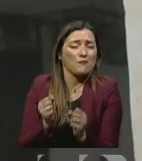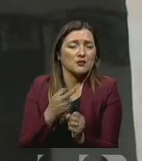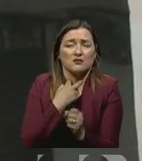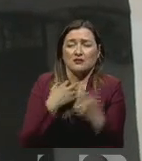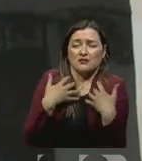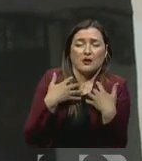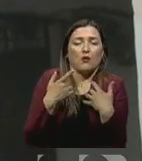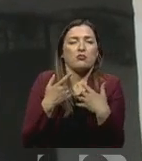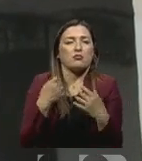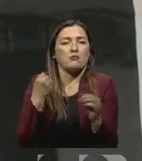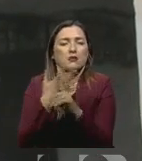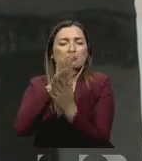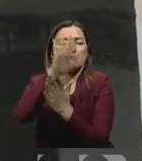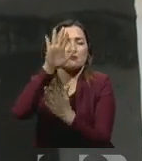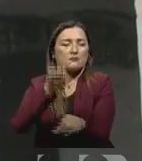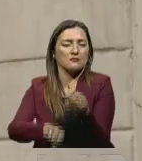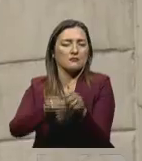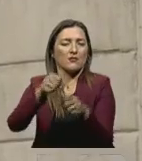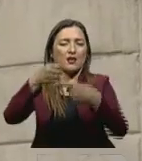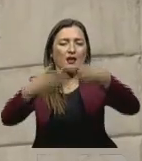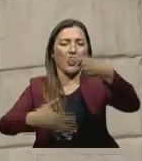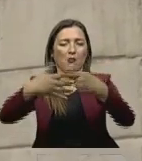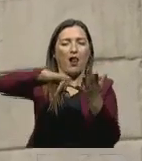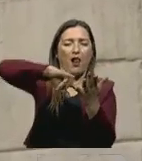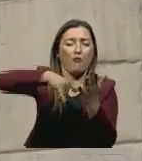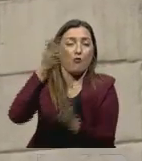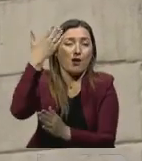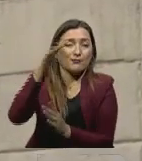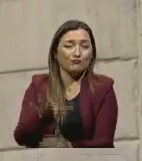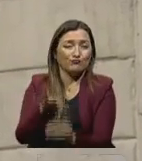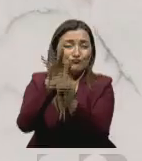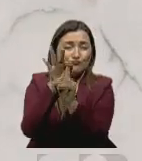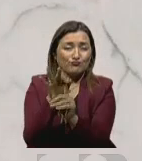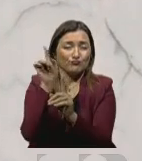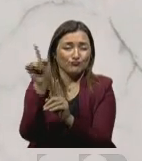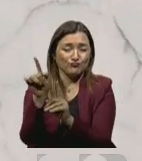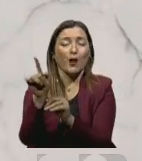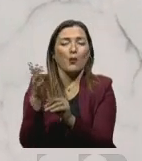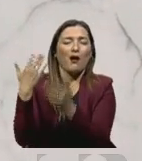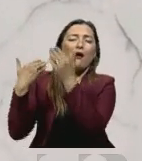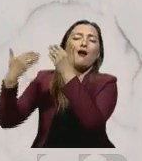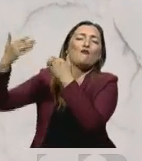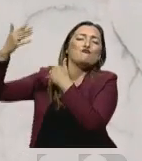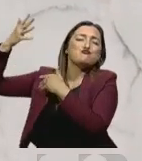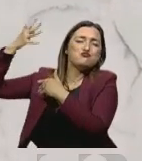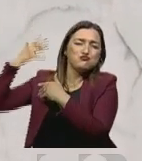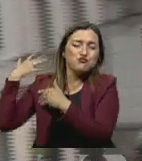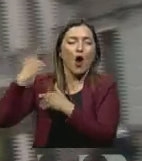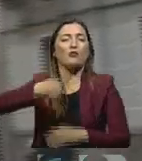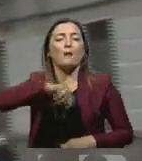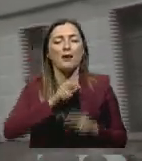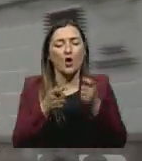al patrimonio pues estas viviendas con características arquitectónicas únicas son parte de la herencia de la época colonial